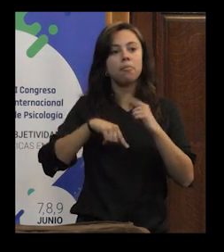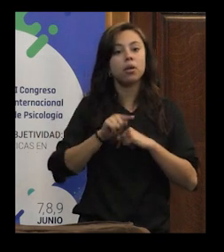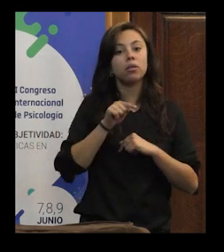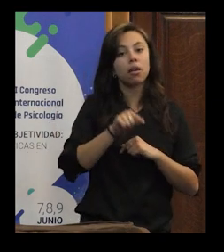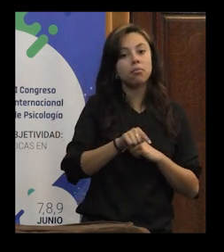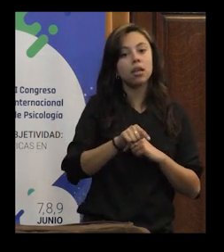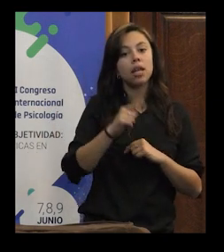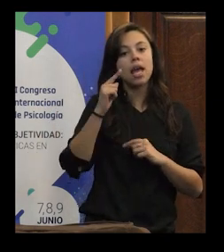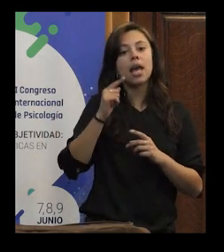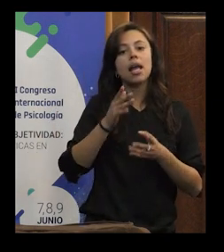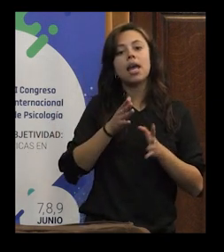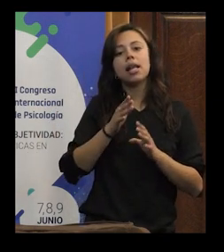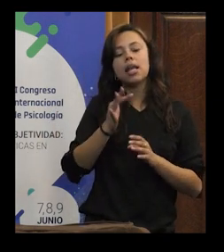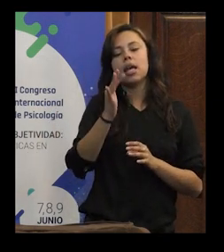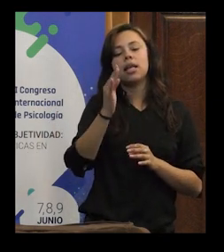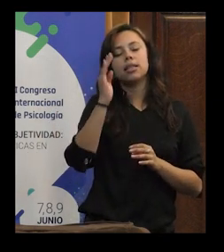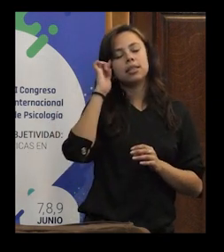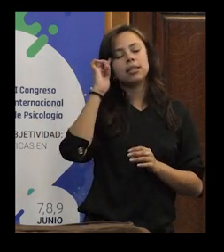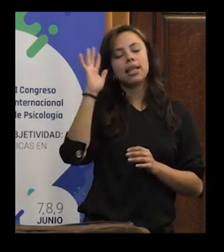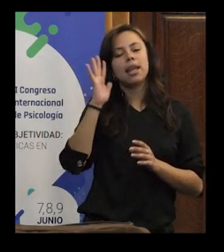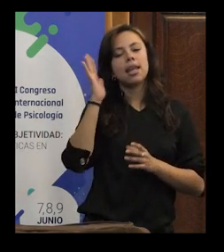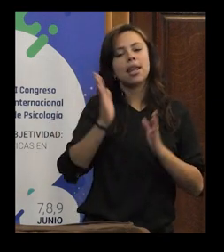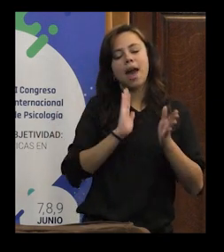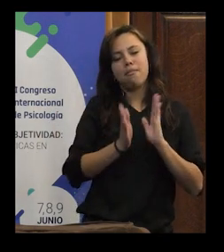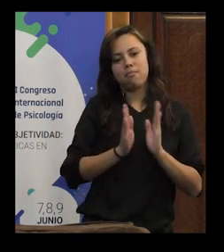un futuro incierto.